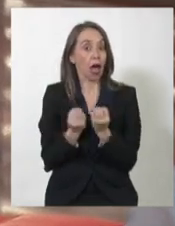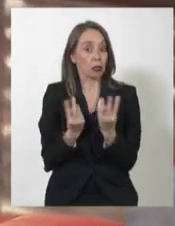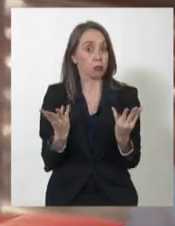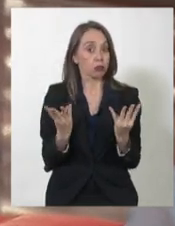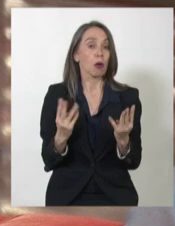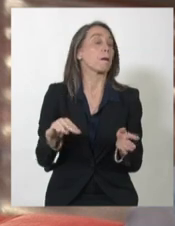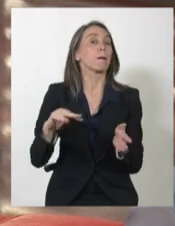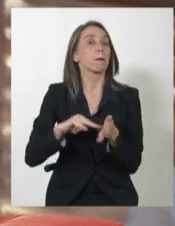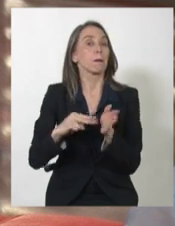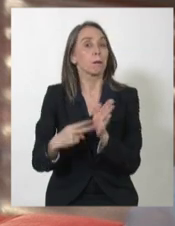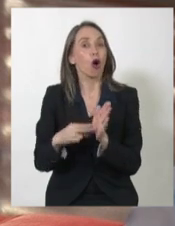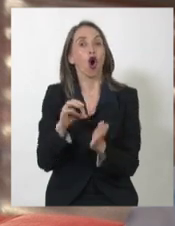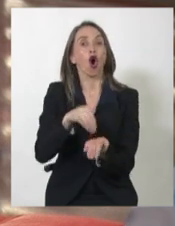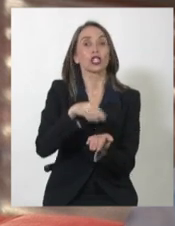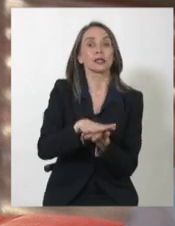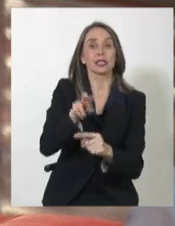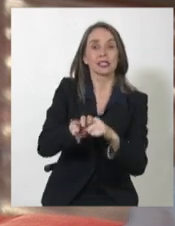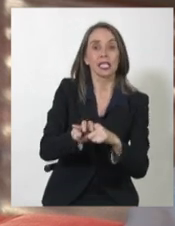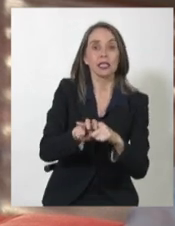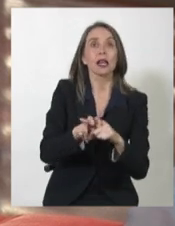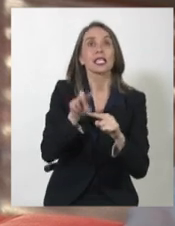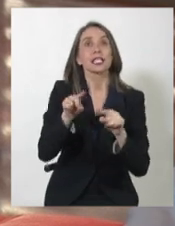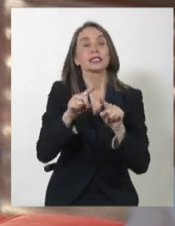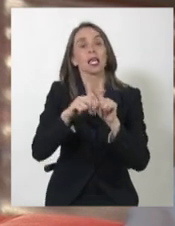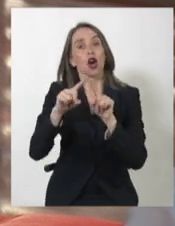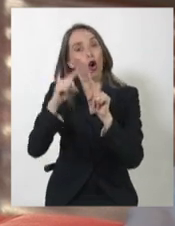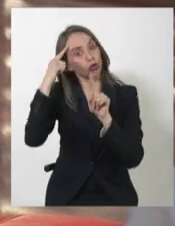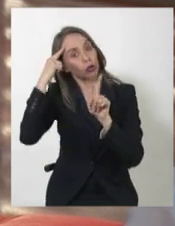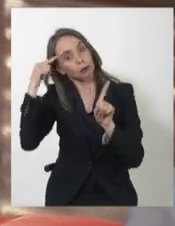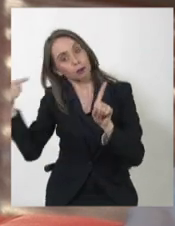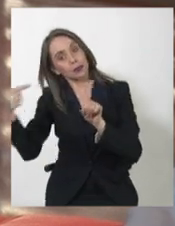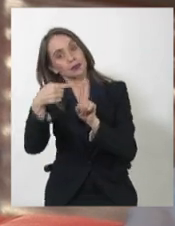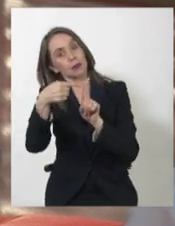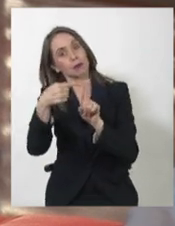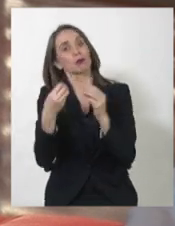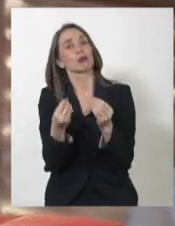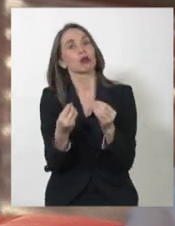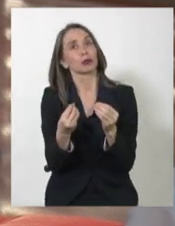problema particular y aparte que debe abordarse desde otra lógica, ¿no?